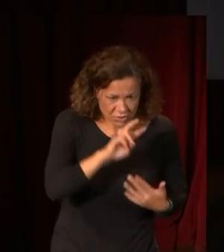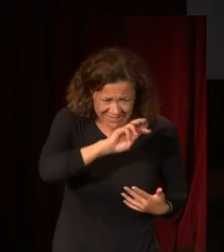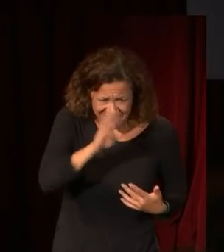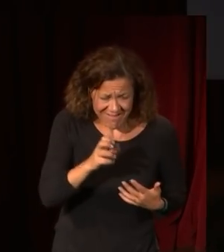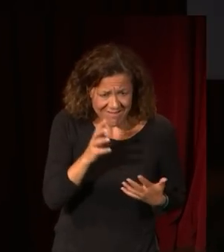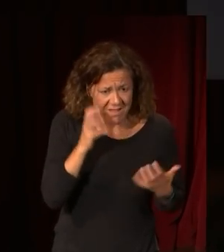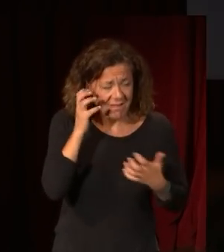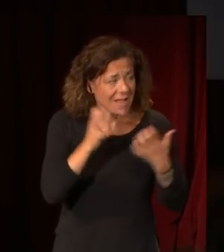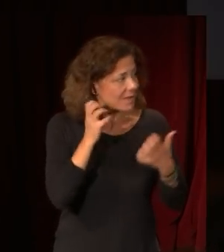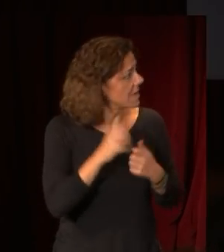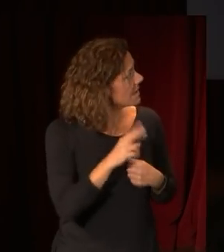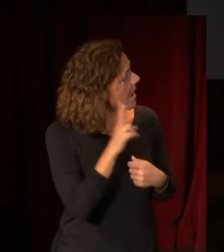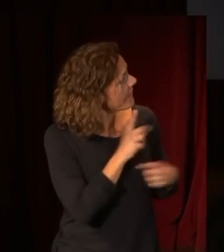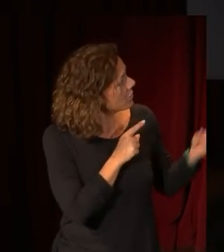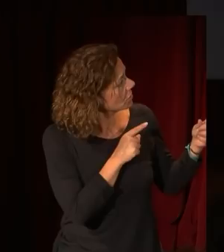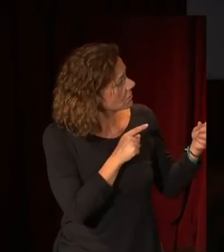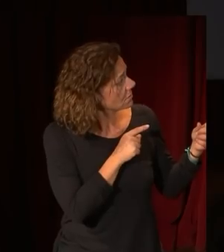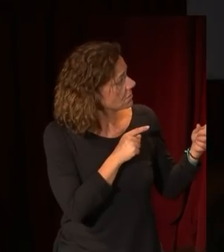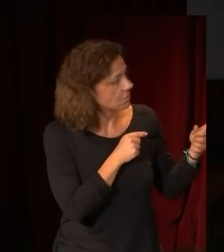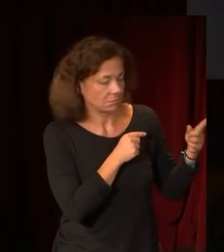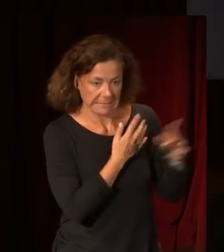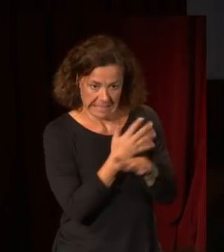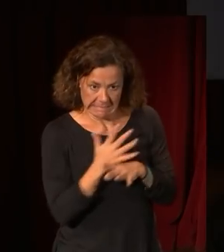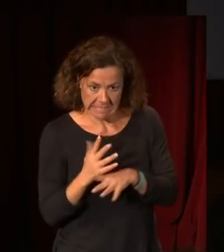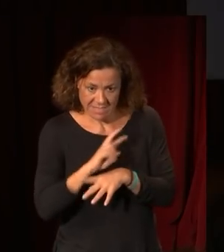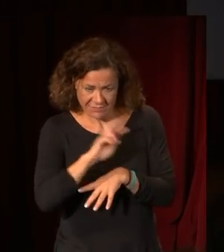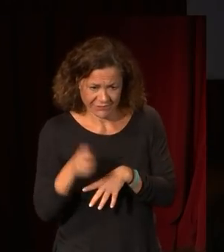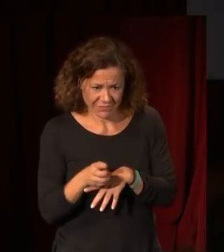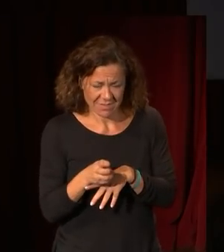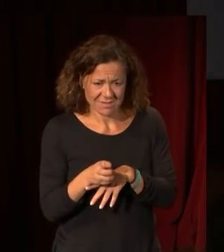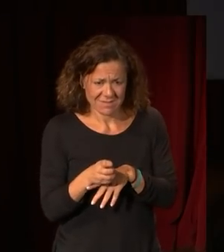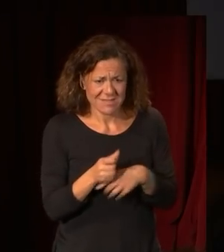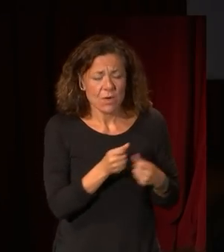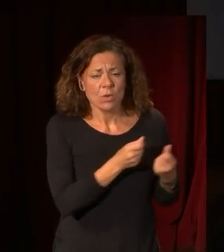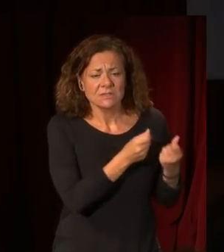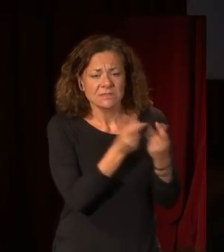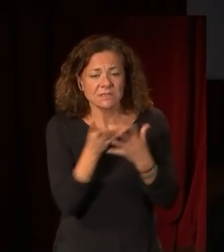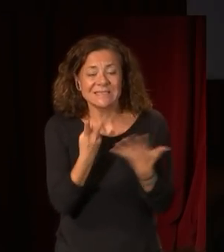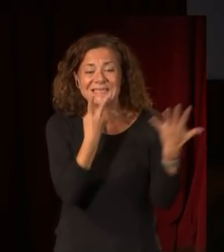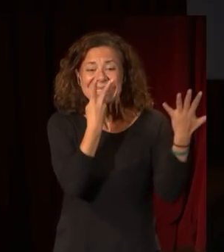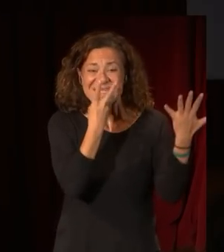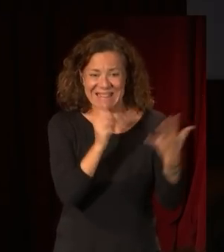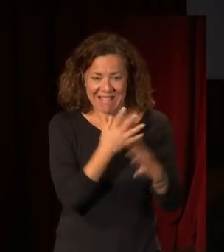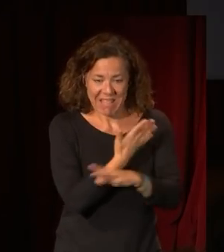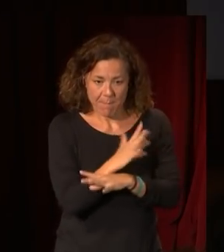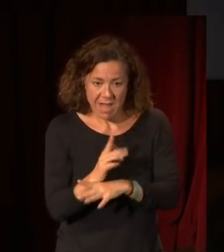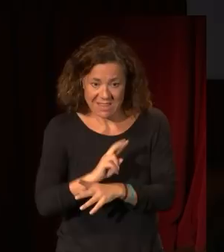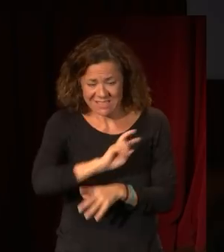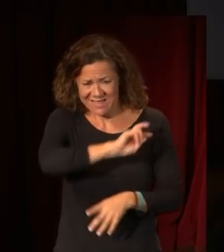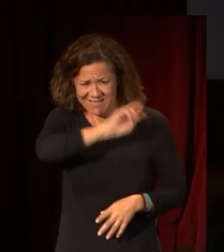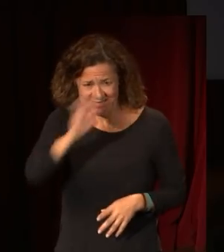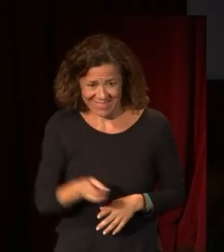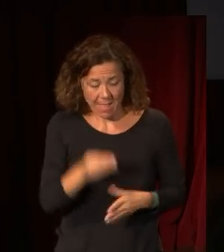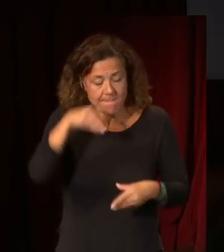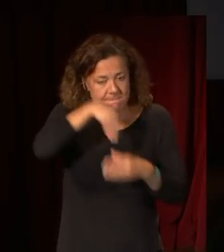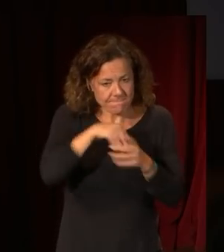animales que aquí podemos ver otras especies se han computado 70 especies botánicas representadas en esta